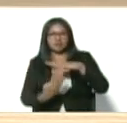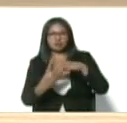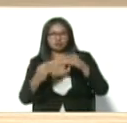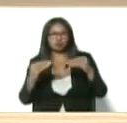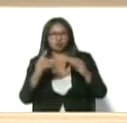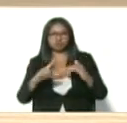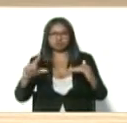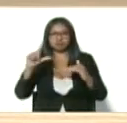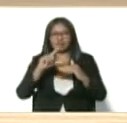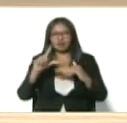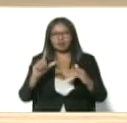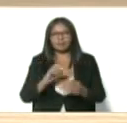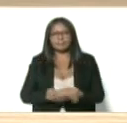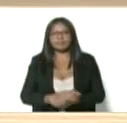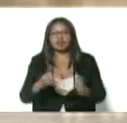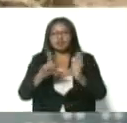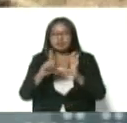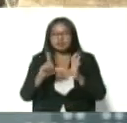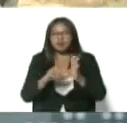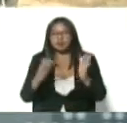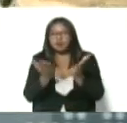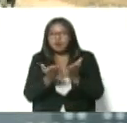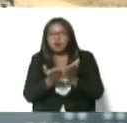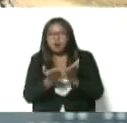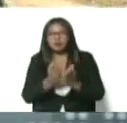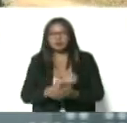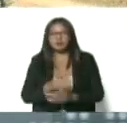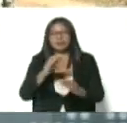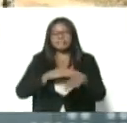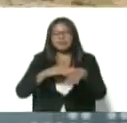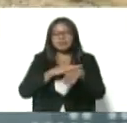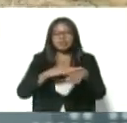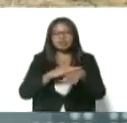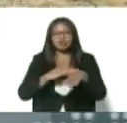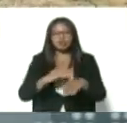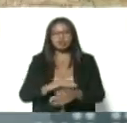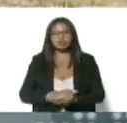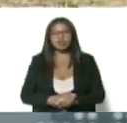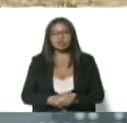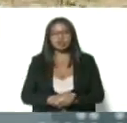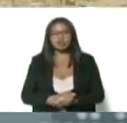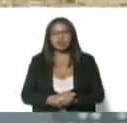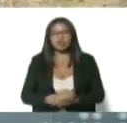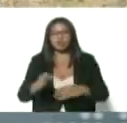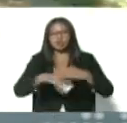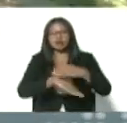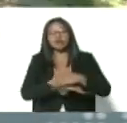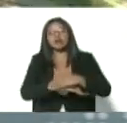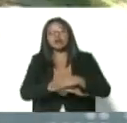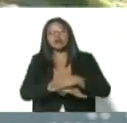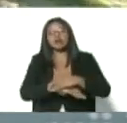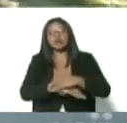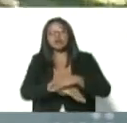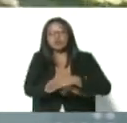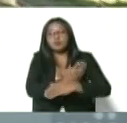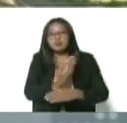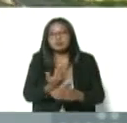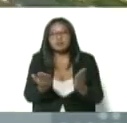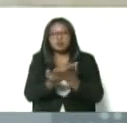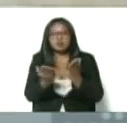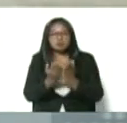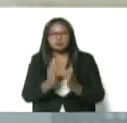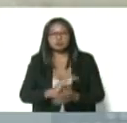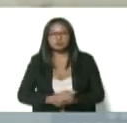liceos no puede faltar el ministro césar trómpiz que tiene el árbol la educación universitaria y no puede faltar